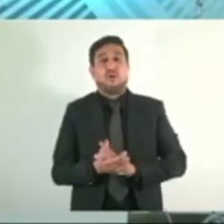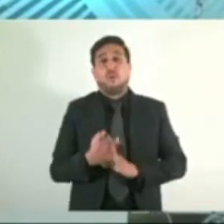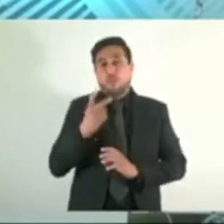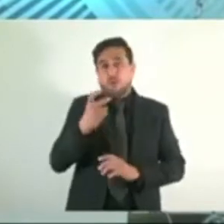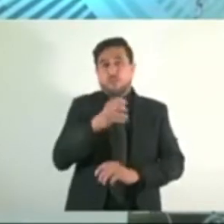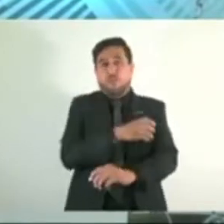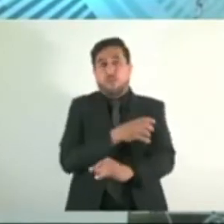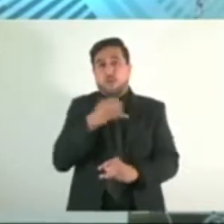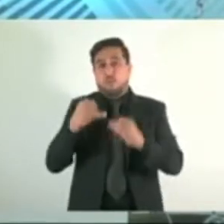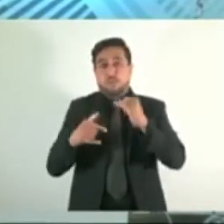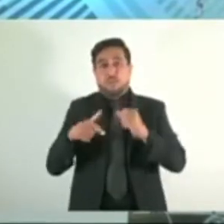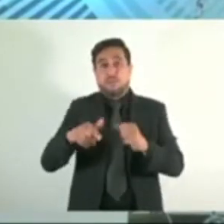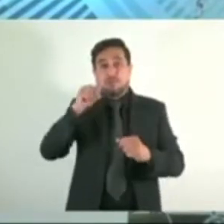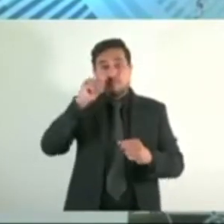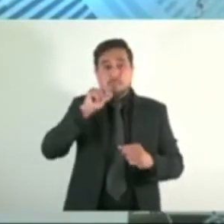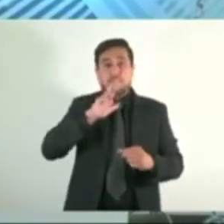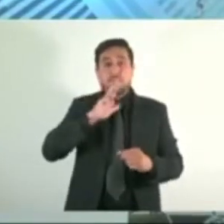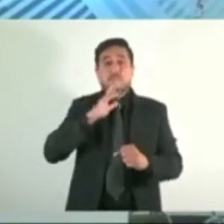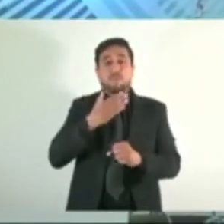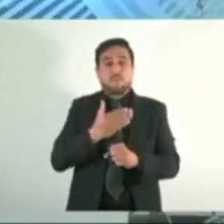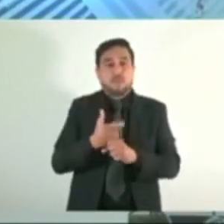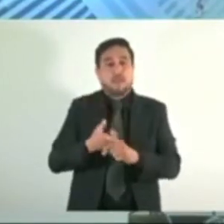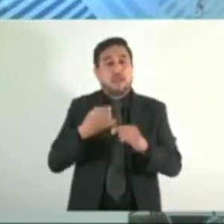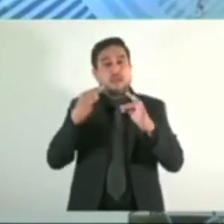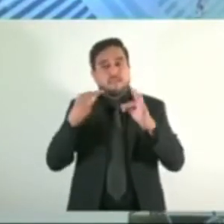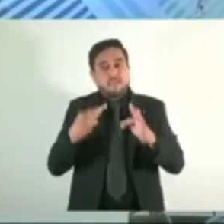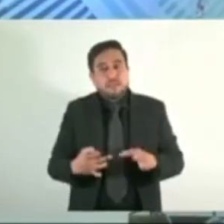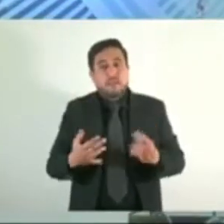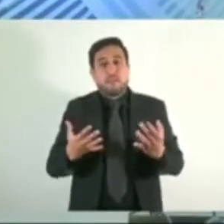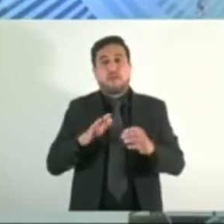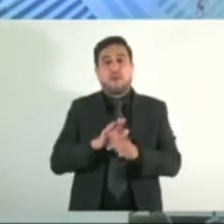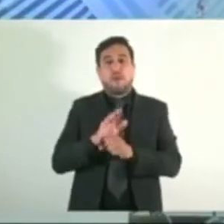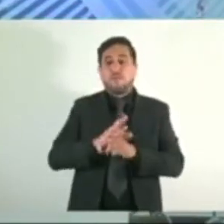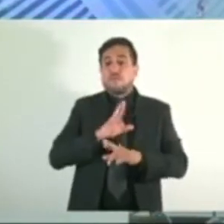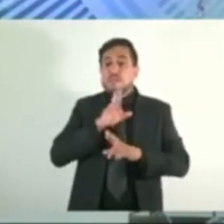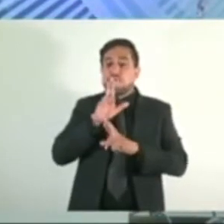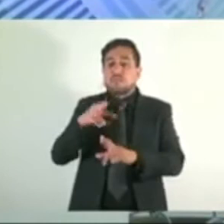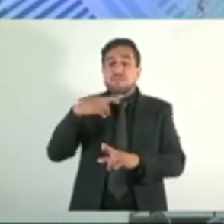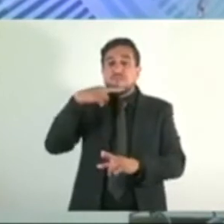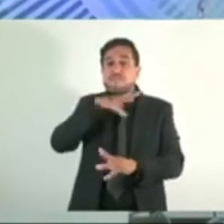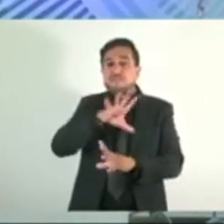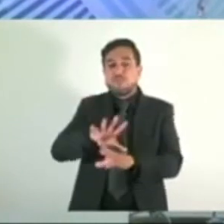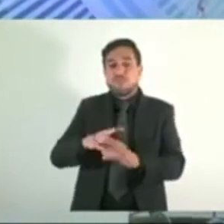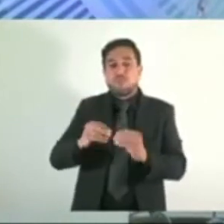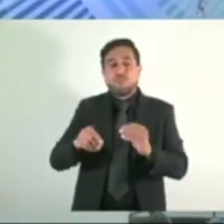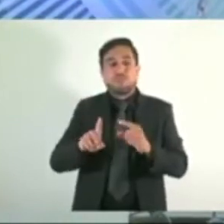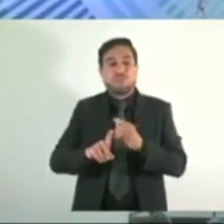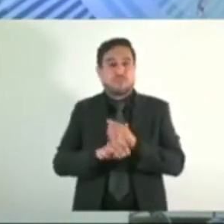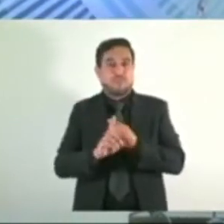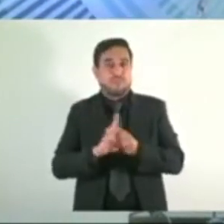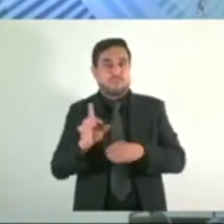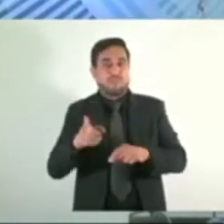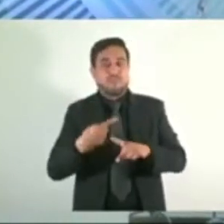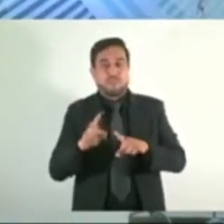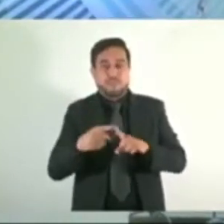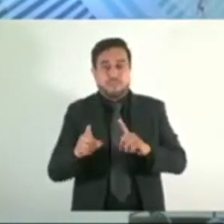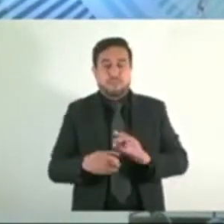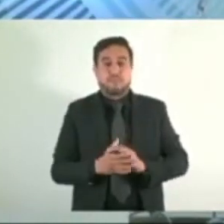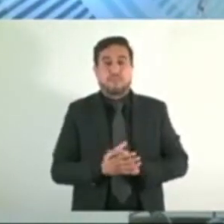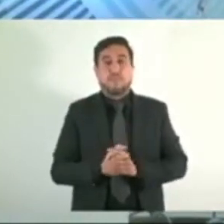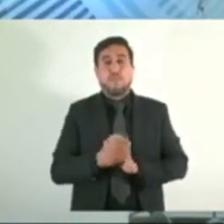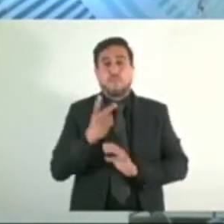destaca por su responsabilidad, su eficiencia y su capacidad de respuesta ante las diferentes problemáticas. La calidad de sus